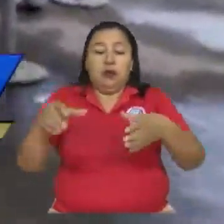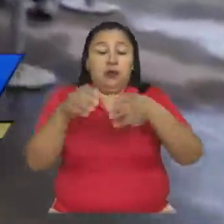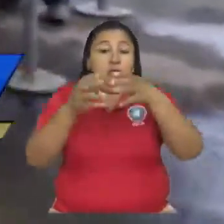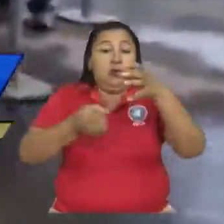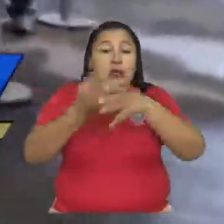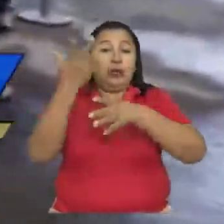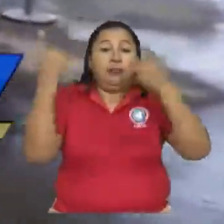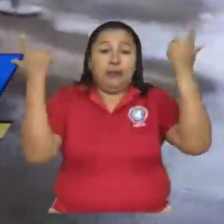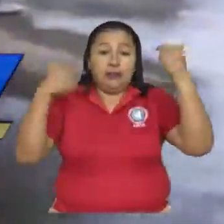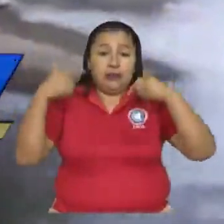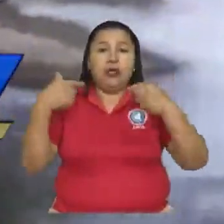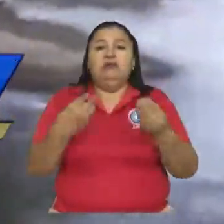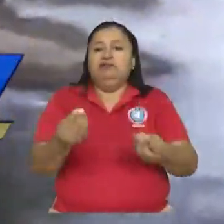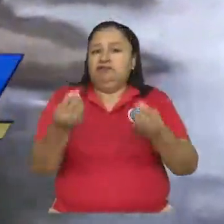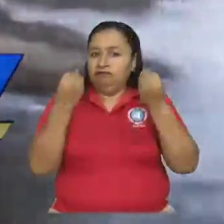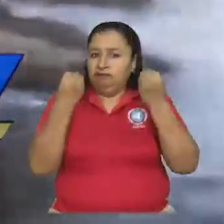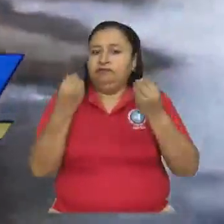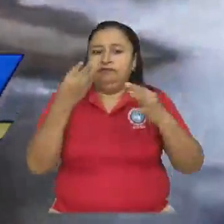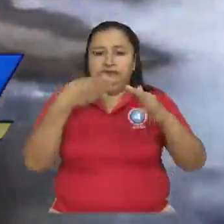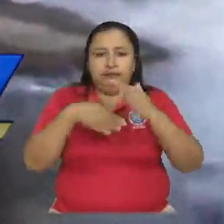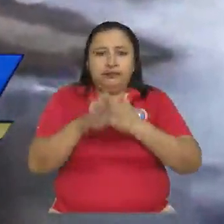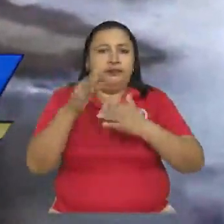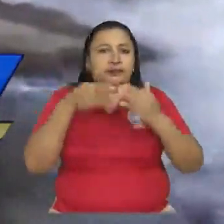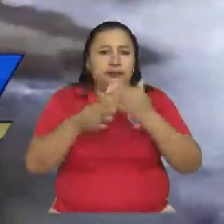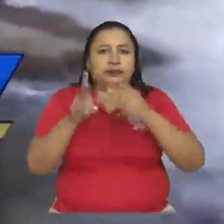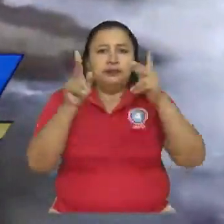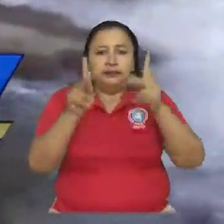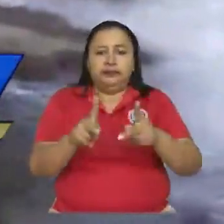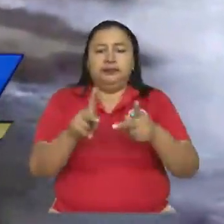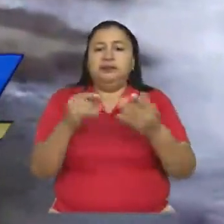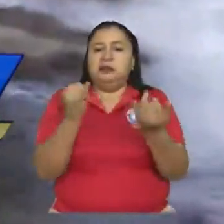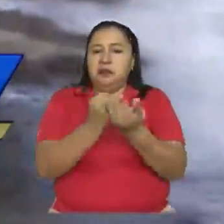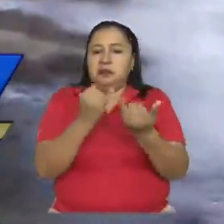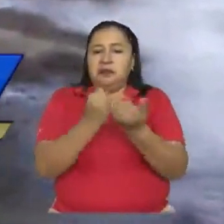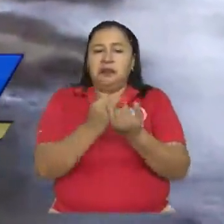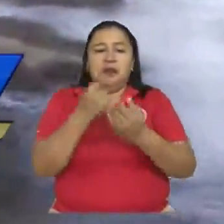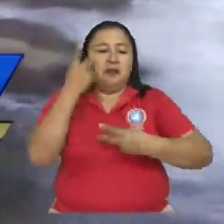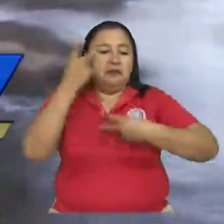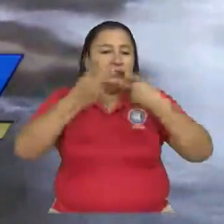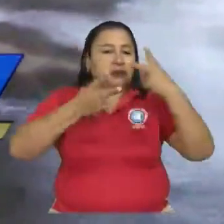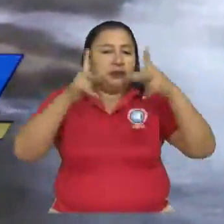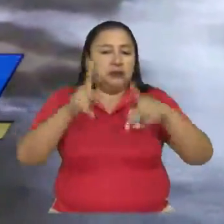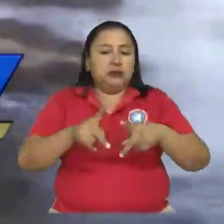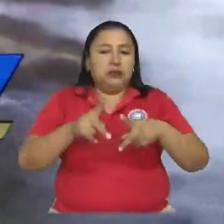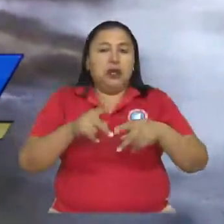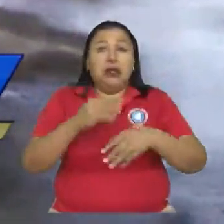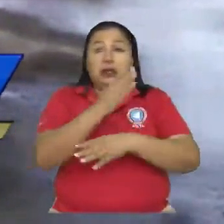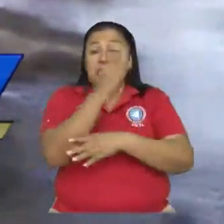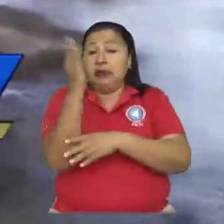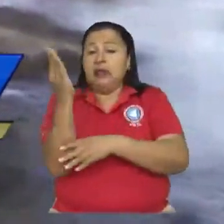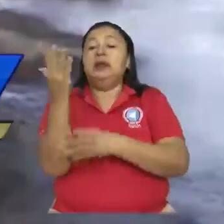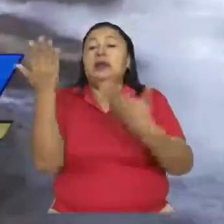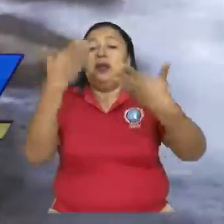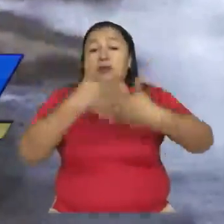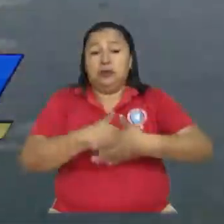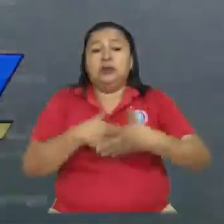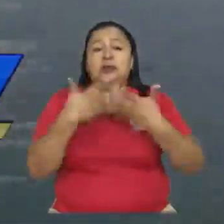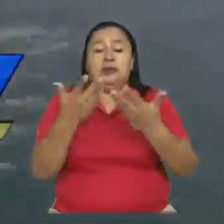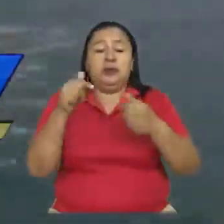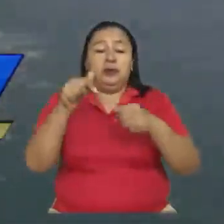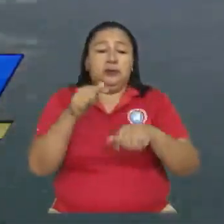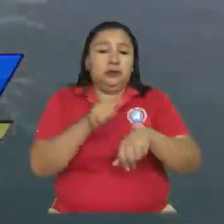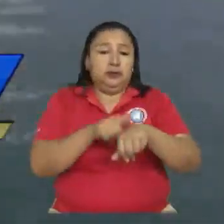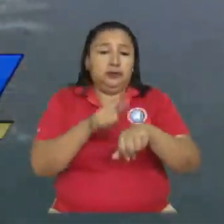Masaya tuvo una muy buena concurrencia también de visitas, tanto de día como de noche en esta